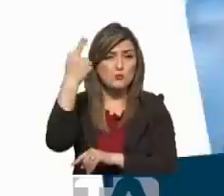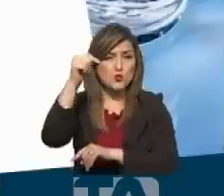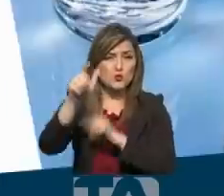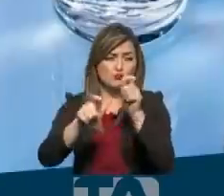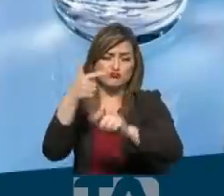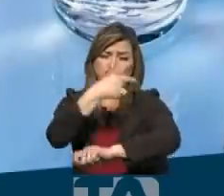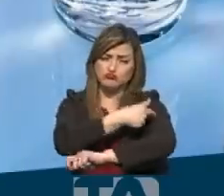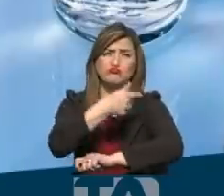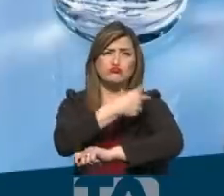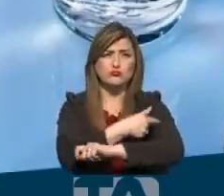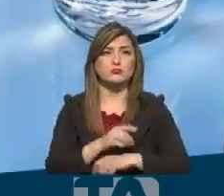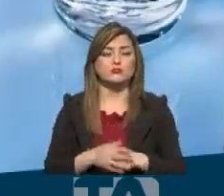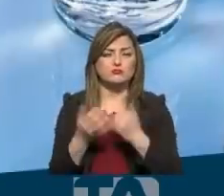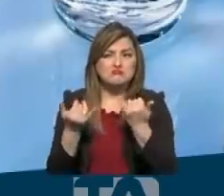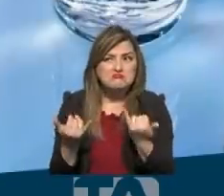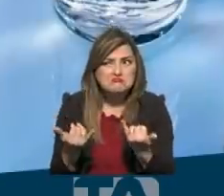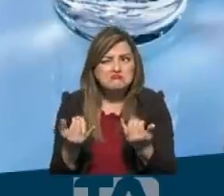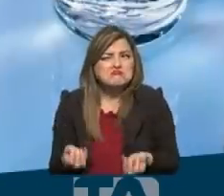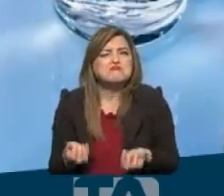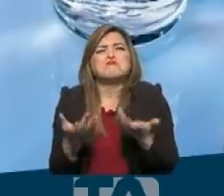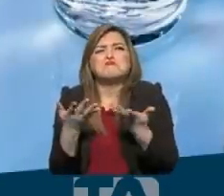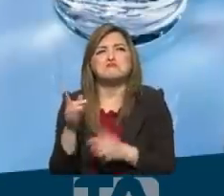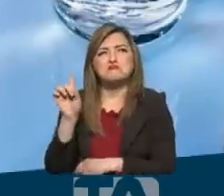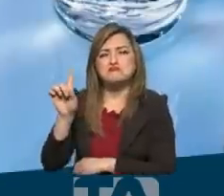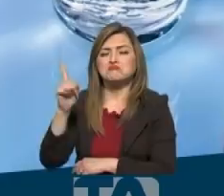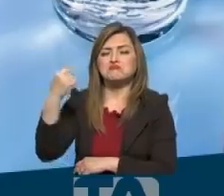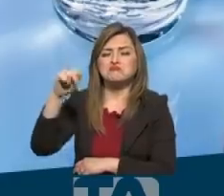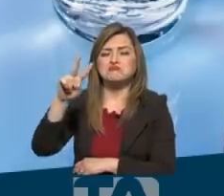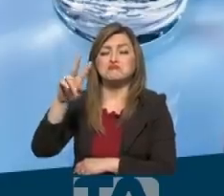sus propias cifras hasta ahora, se registran